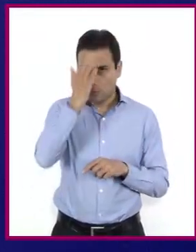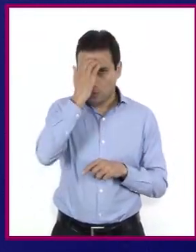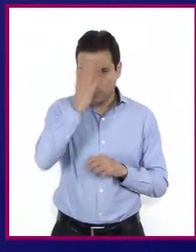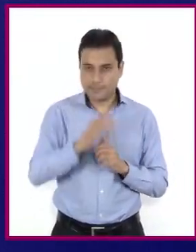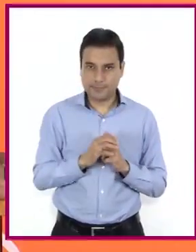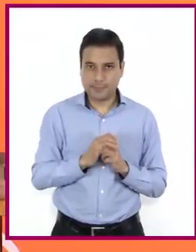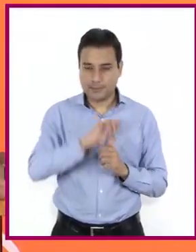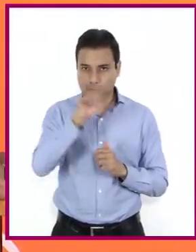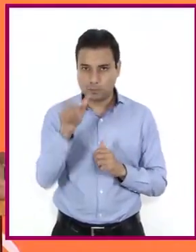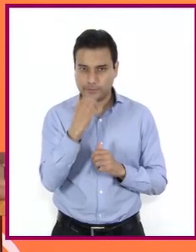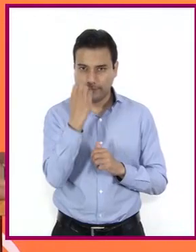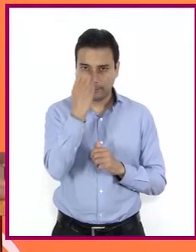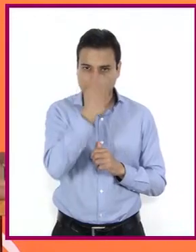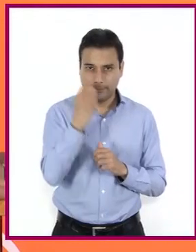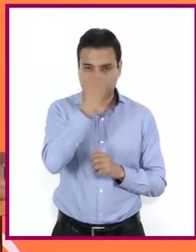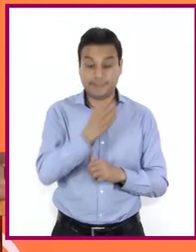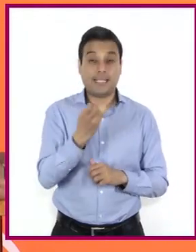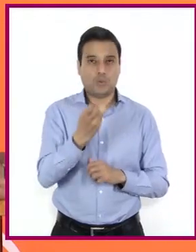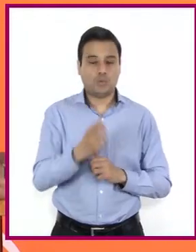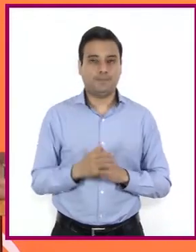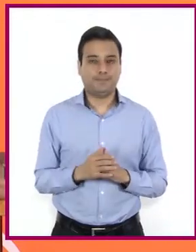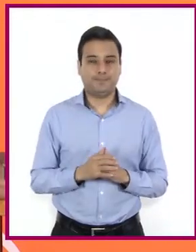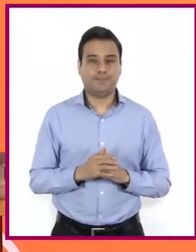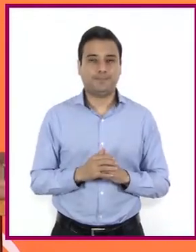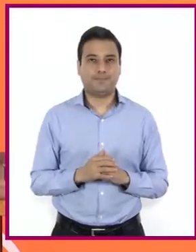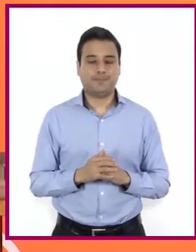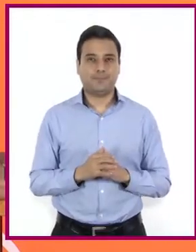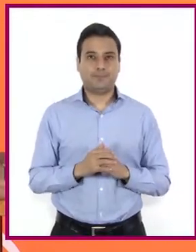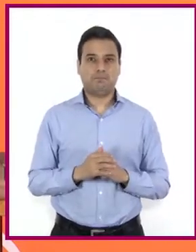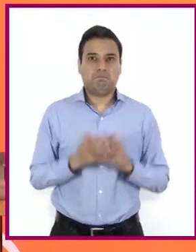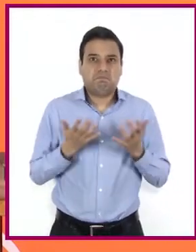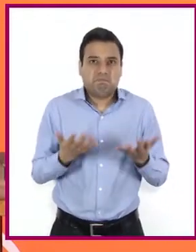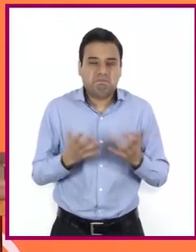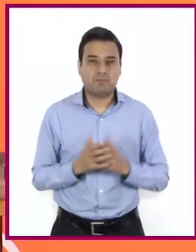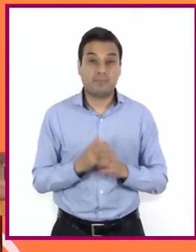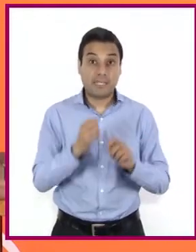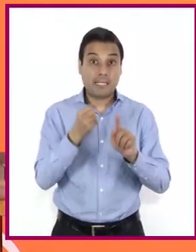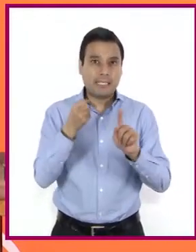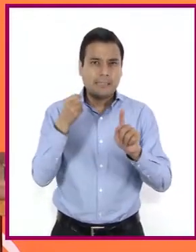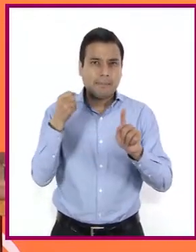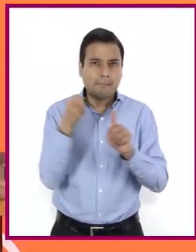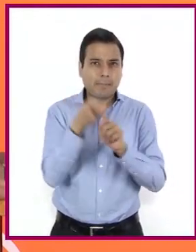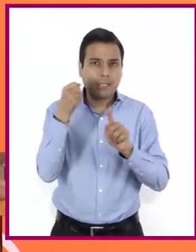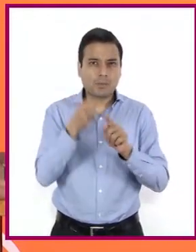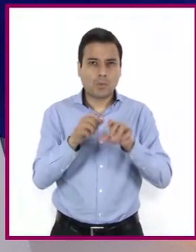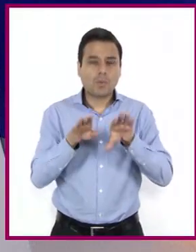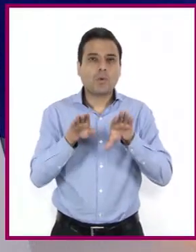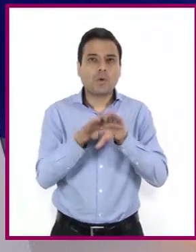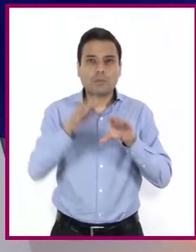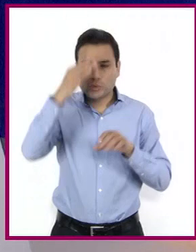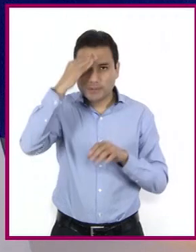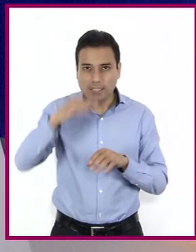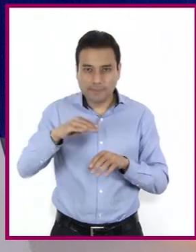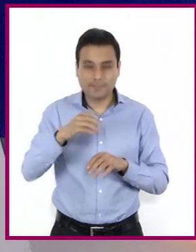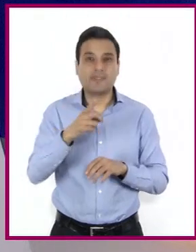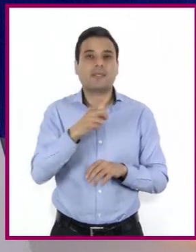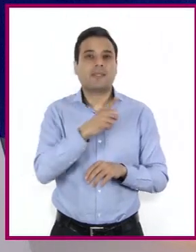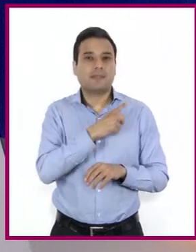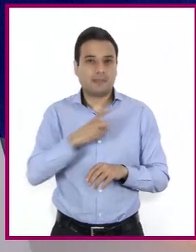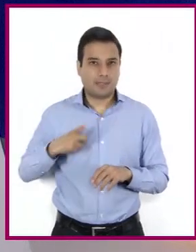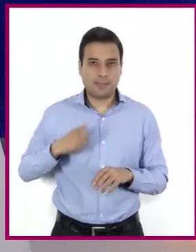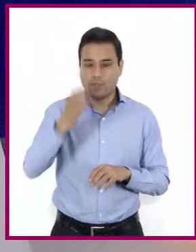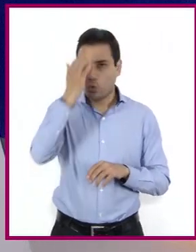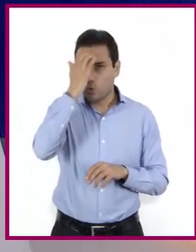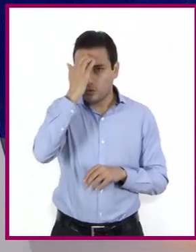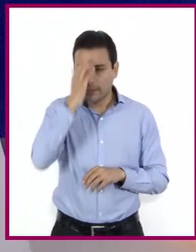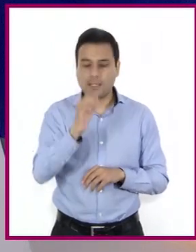el seguimiento. Correcto, pero para poder saber el impacto que tuvo, es necesario identificar el alcance,